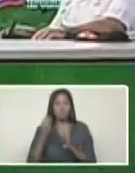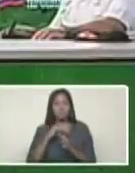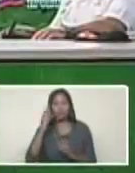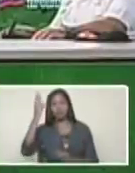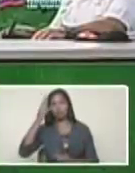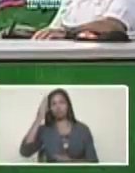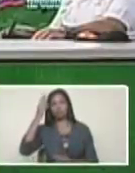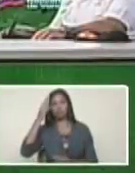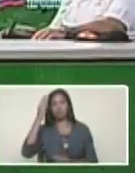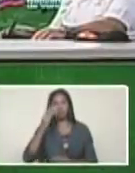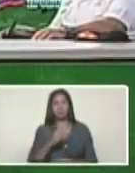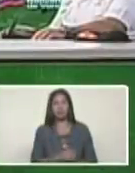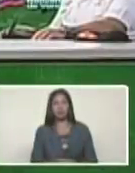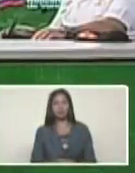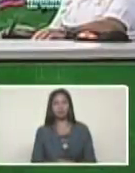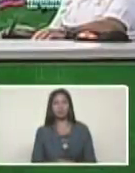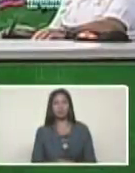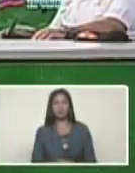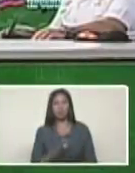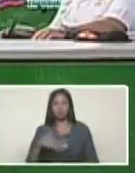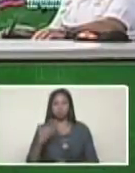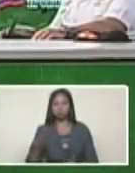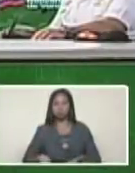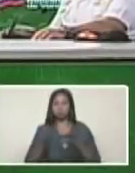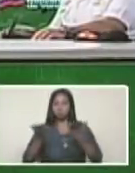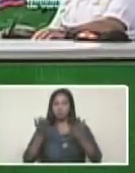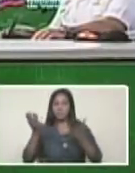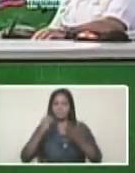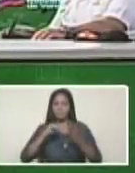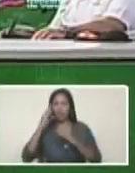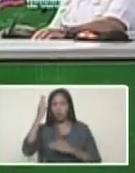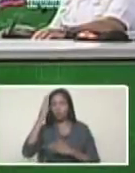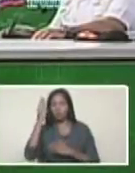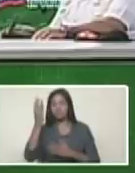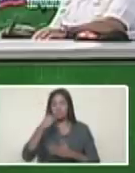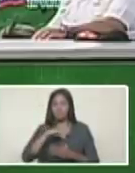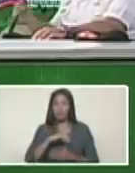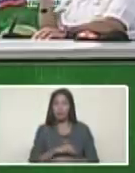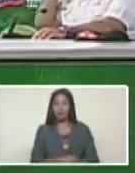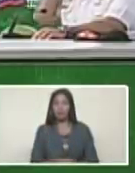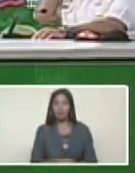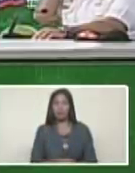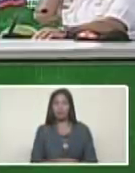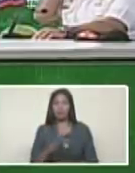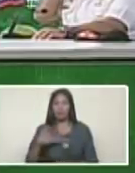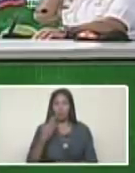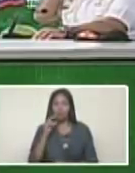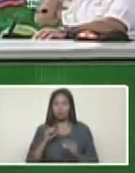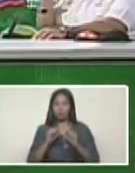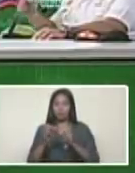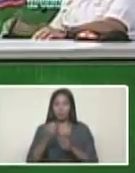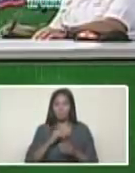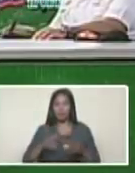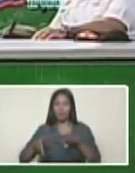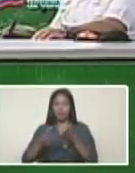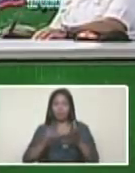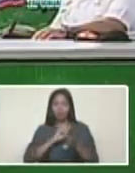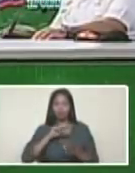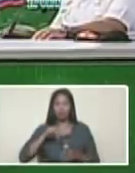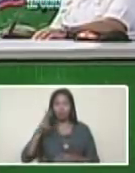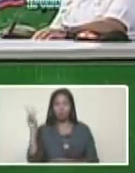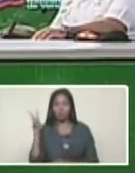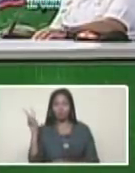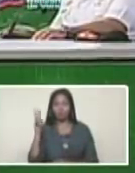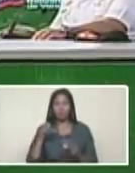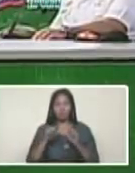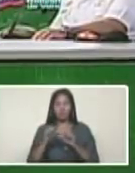conciencia. Pueda acrecentar toda su conciencia para que podamos seguir, miren, caminando esta Venezuela, la Venezuela